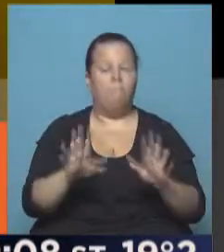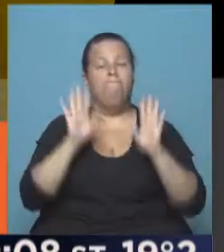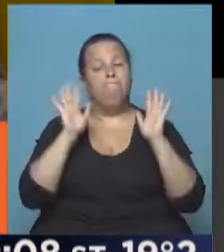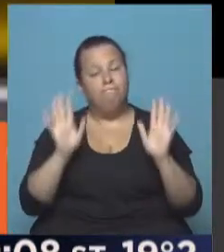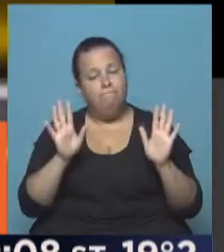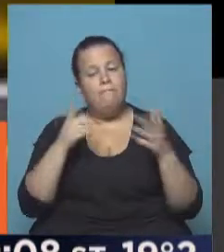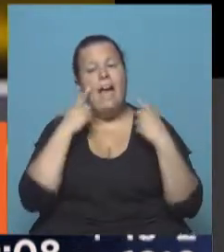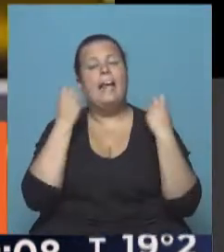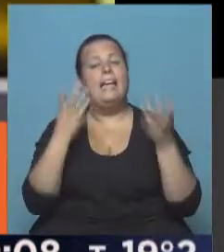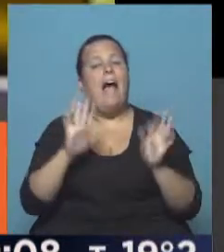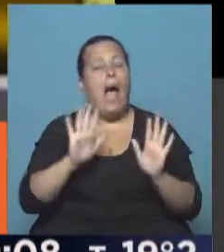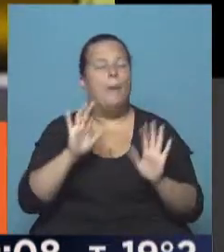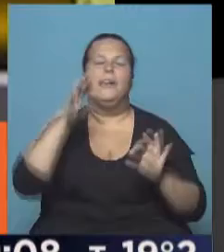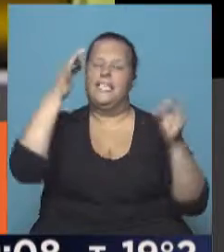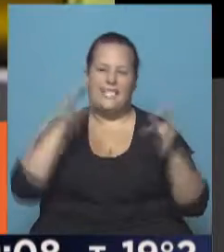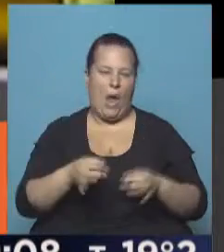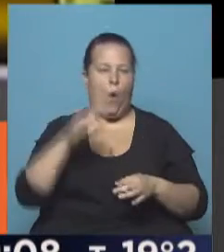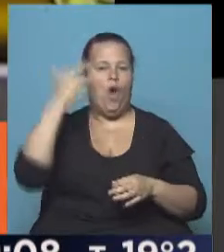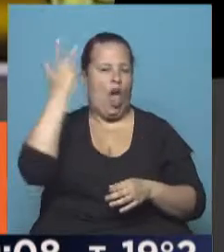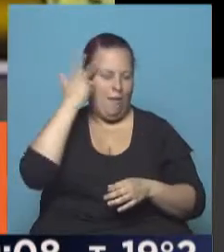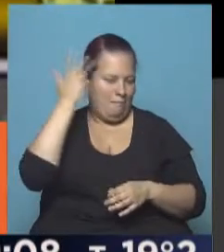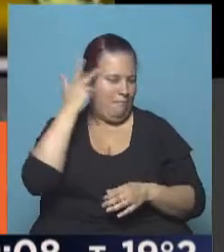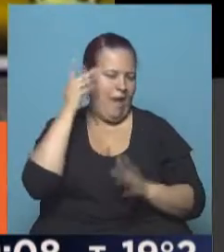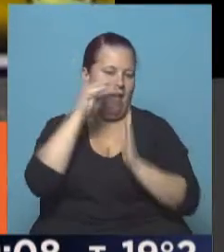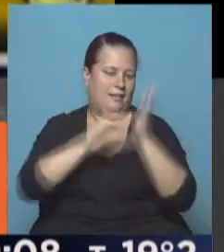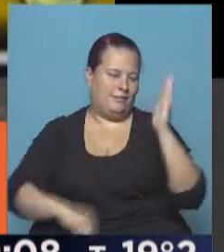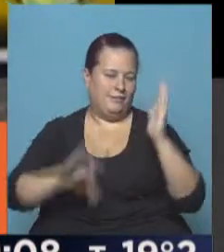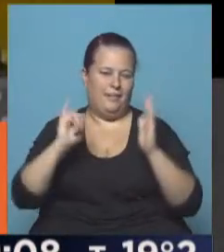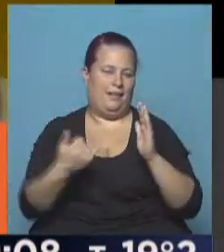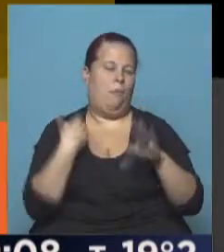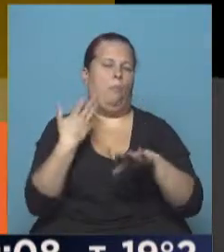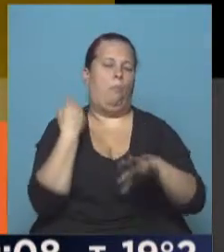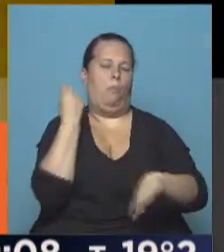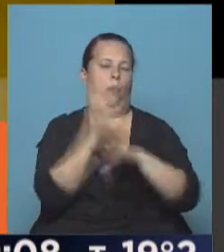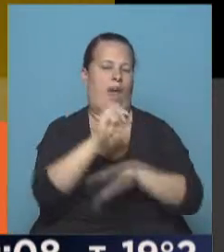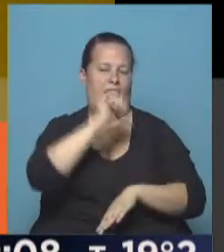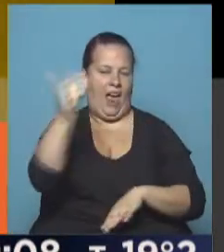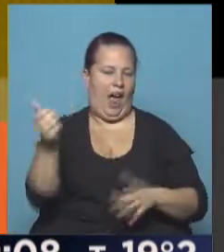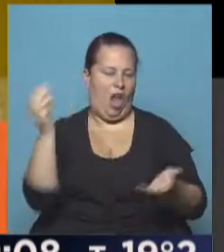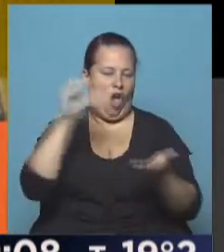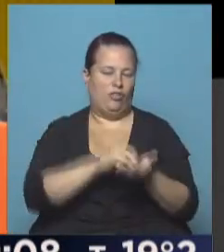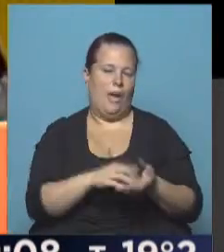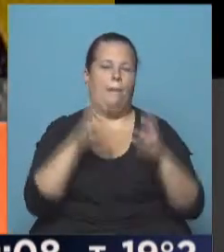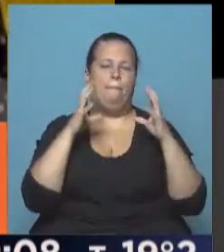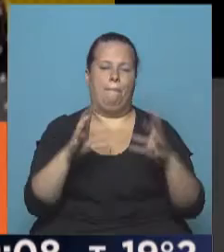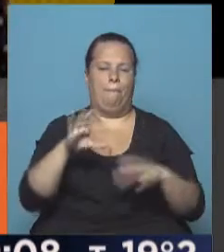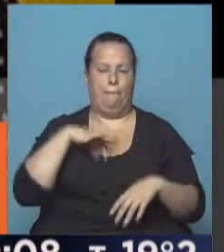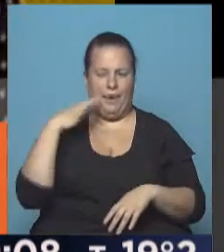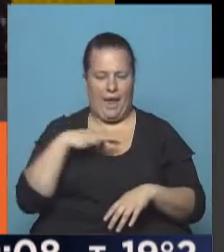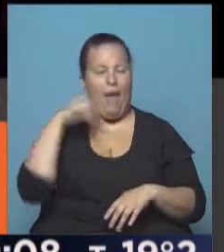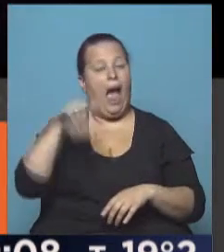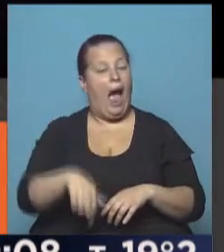Esperemos qué va a suceder, pero probablemente Lionel Messi va a ser uno de los grandes candidatos a quedarse nuevamente con este premio,